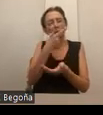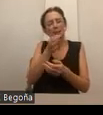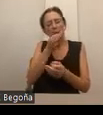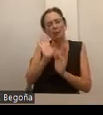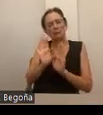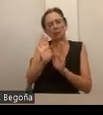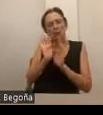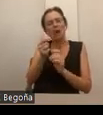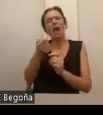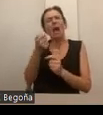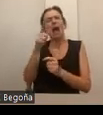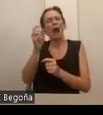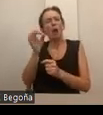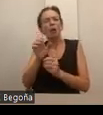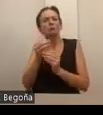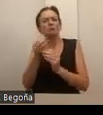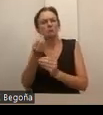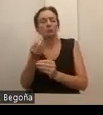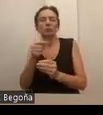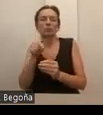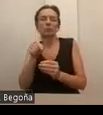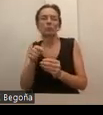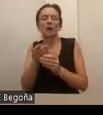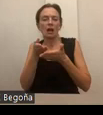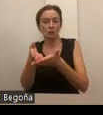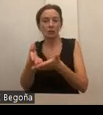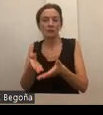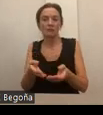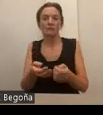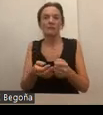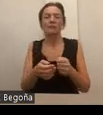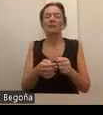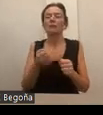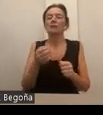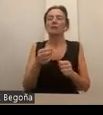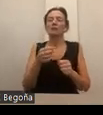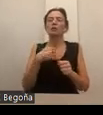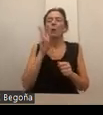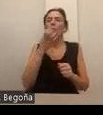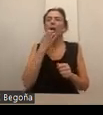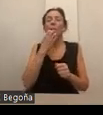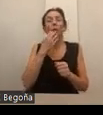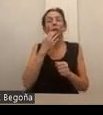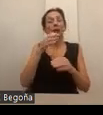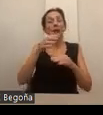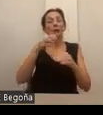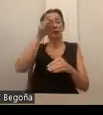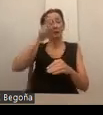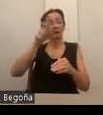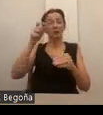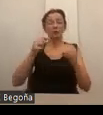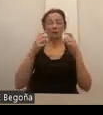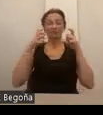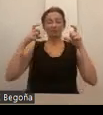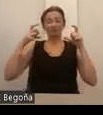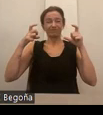bien. Yo aquí veo un nicho terapéutico, como os comentaba, sobre todo en pacientes con sobrepeso, en pacientes que tengan controles, que tonteen